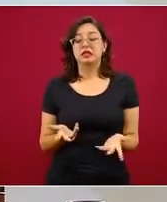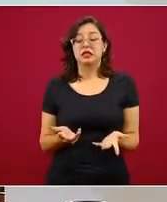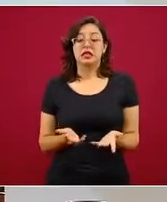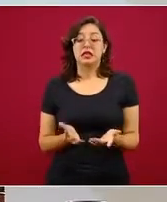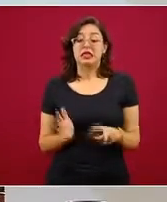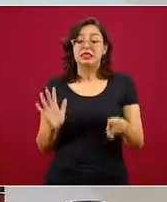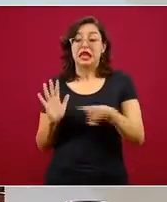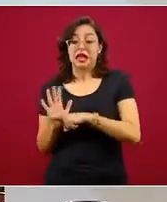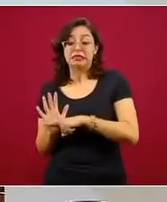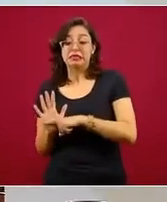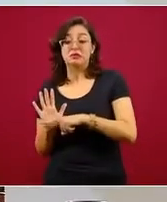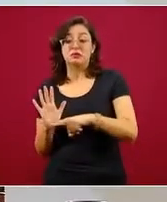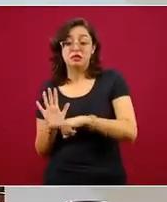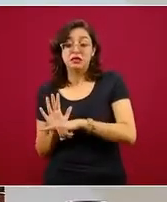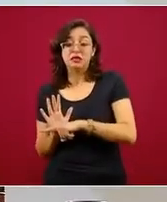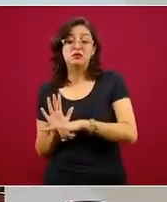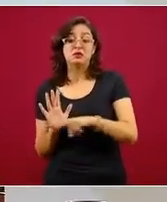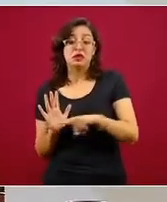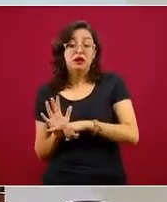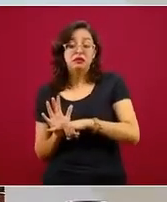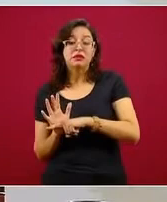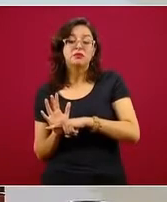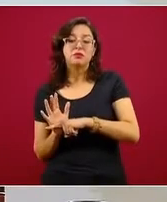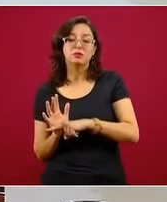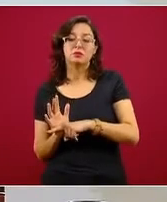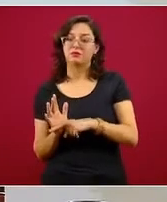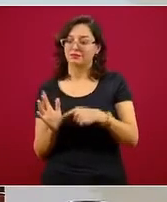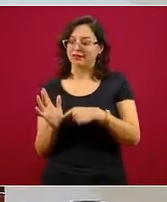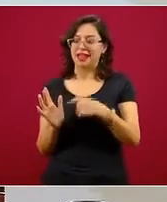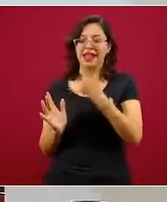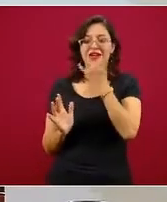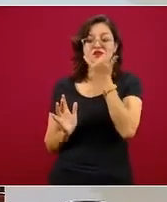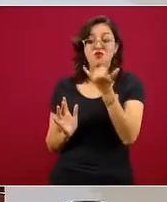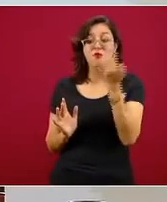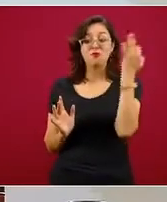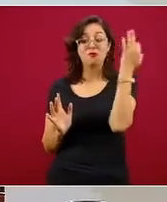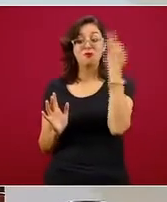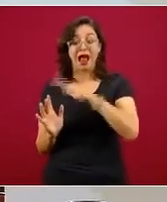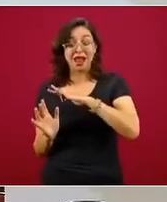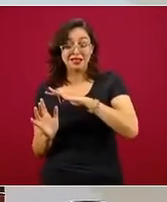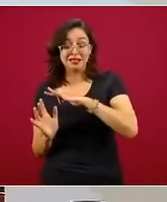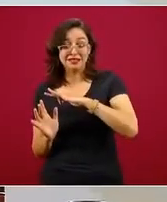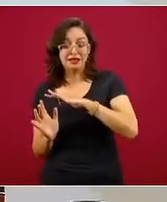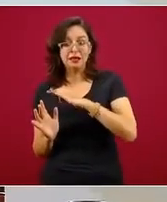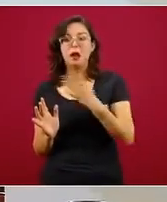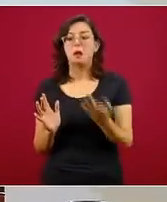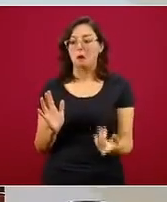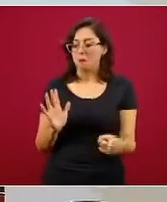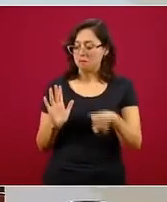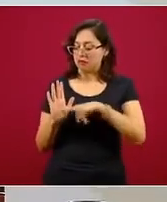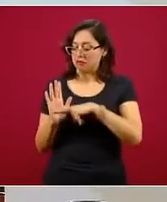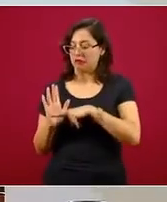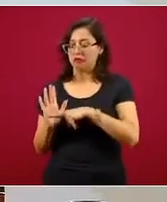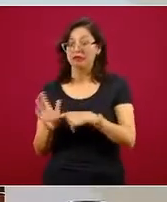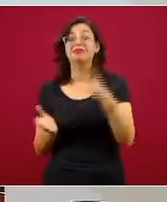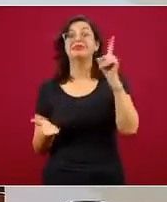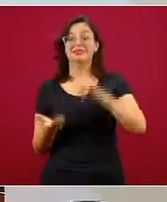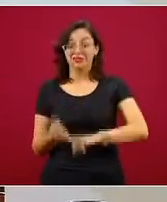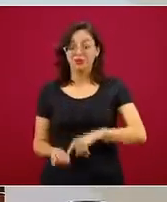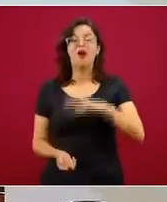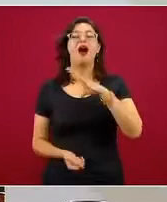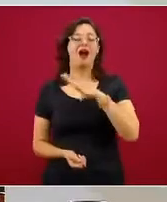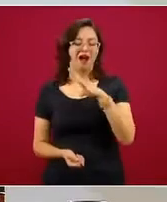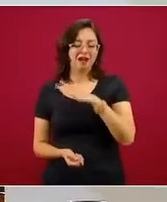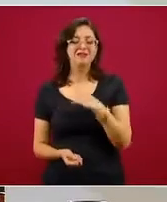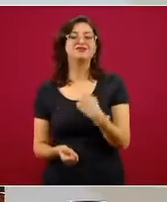negativos, que bien señala usted, falso negativo se refiere a que una prueba salga negativa cuando en realidad